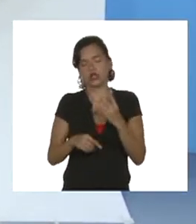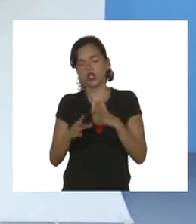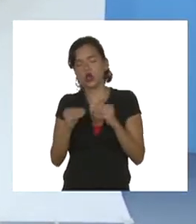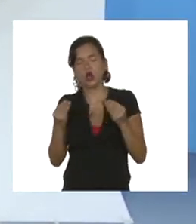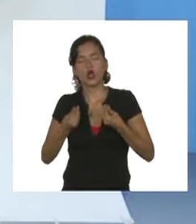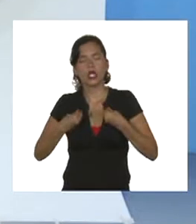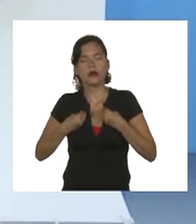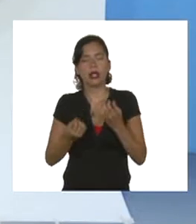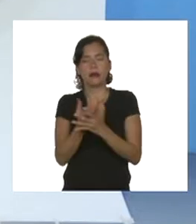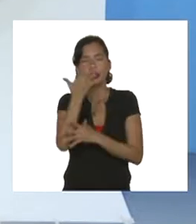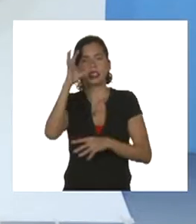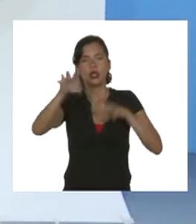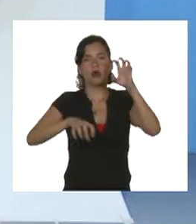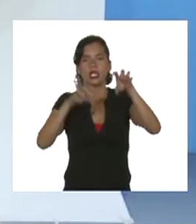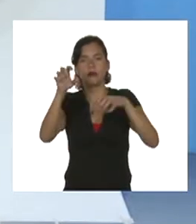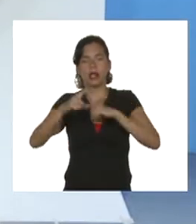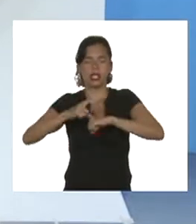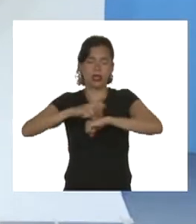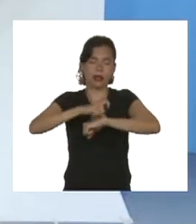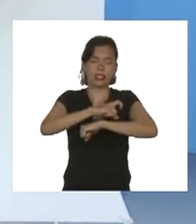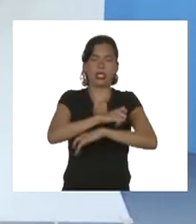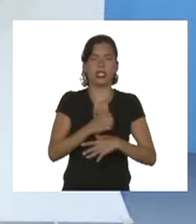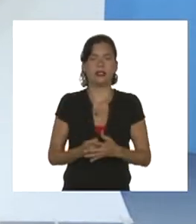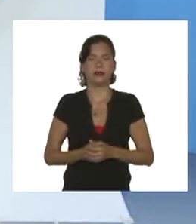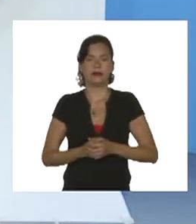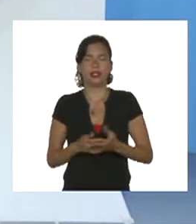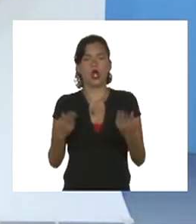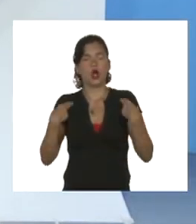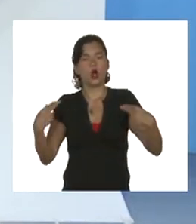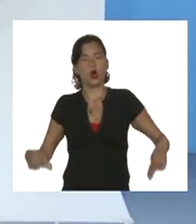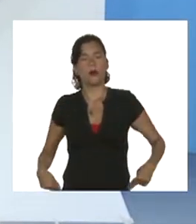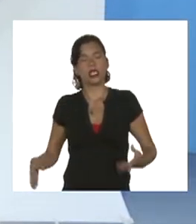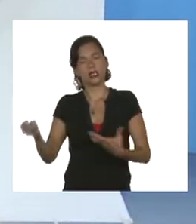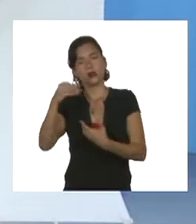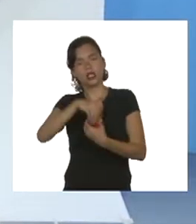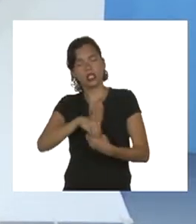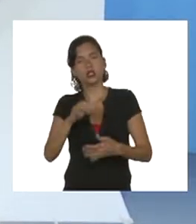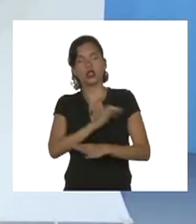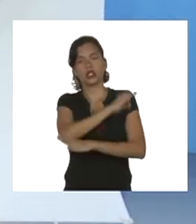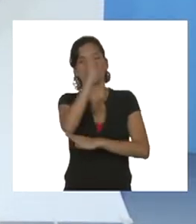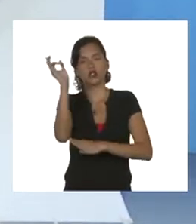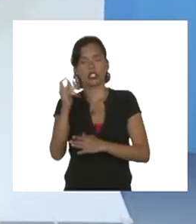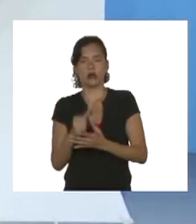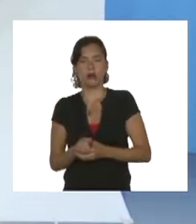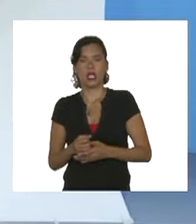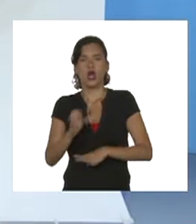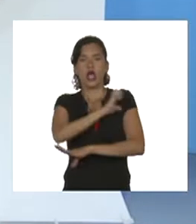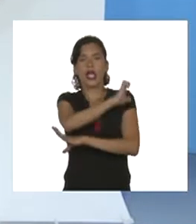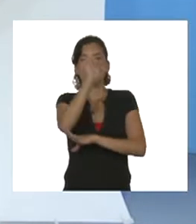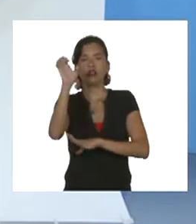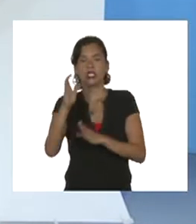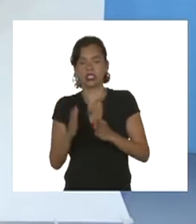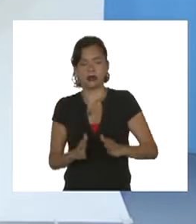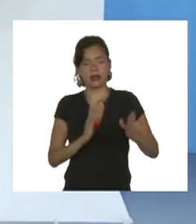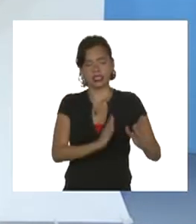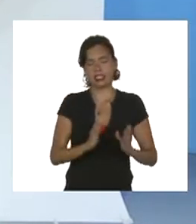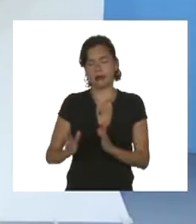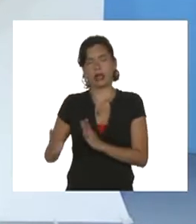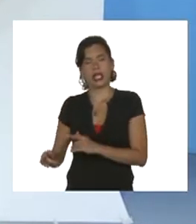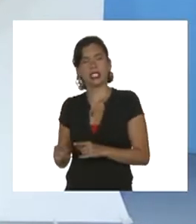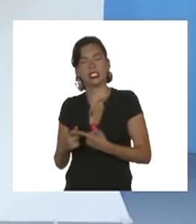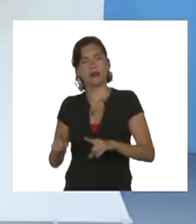vivos, las plantas, los animales, las bacterias, los seres humanos entramos dentro de ese ecosistema. Los ecosistemas se dividen en varias